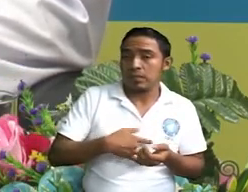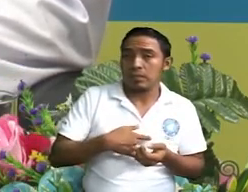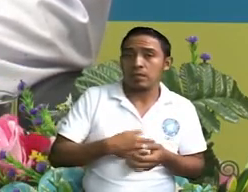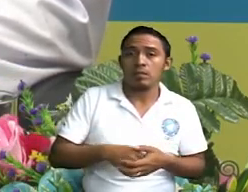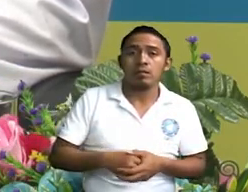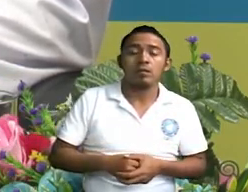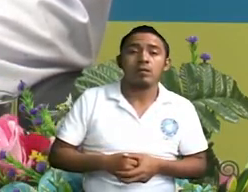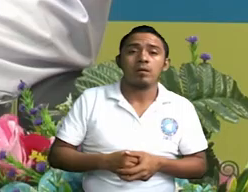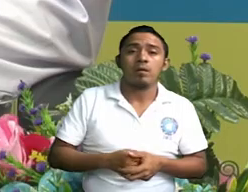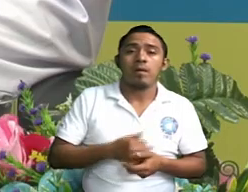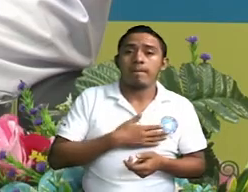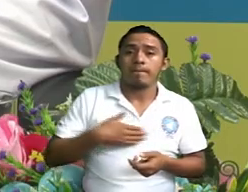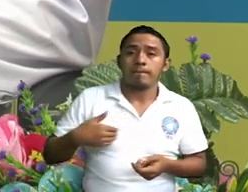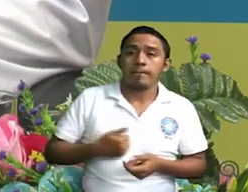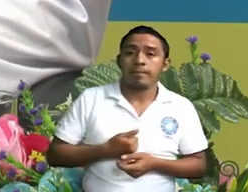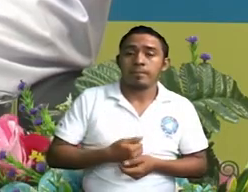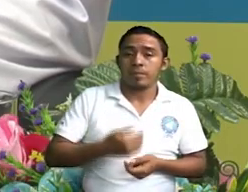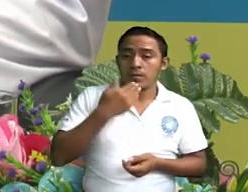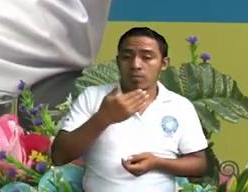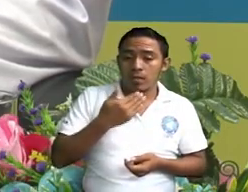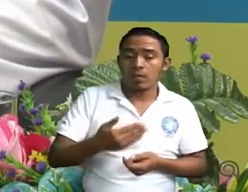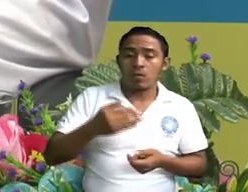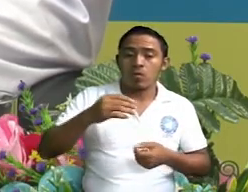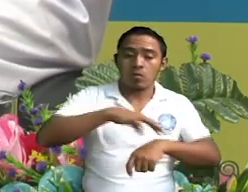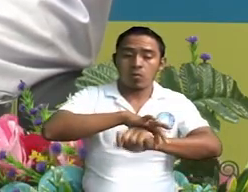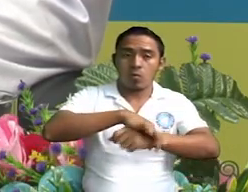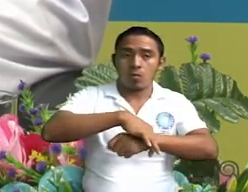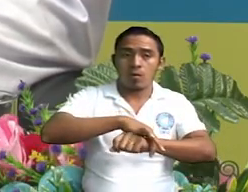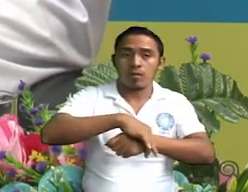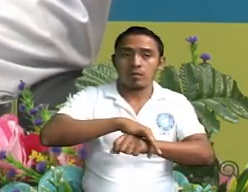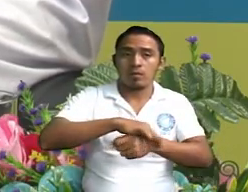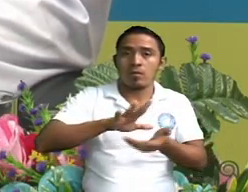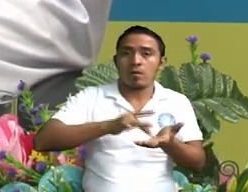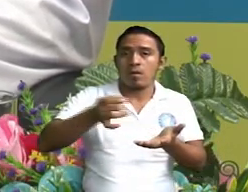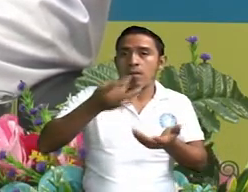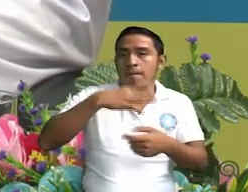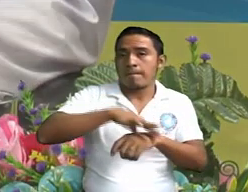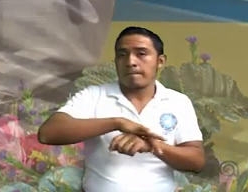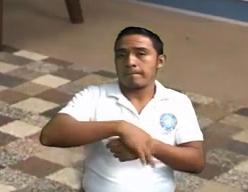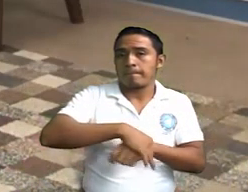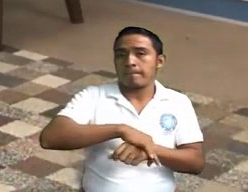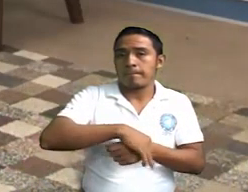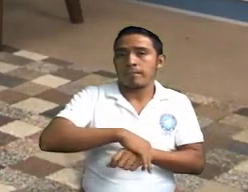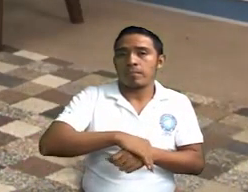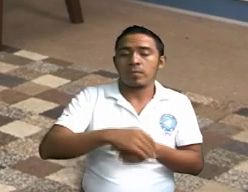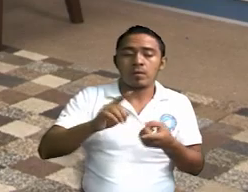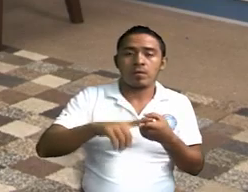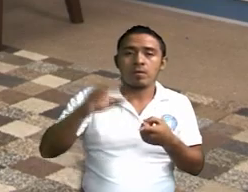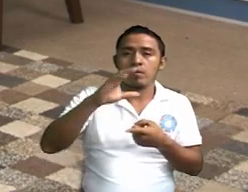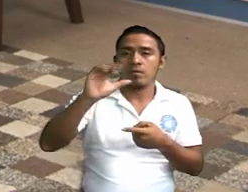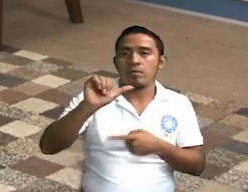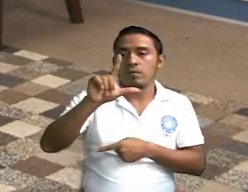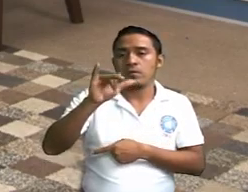para mejorar lo que son la calidad ósea. Que son medicamentos. calcio,